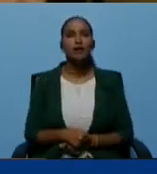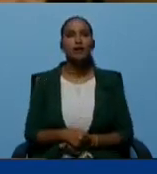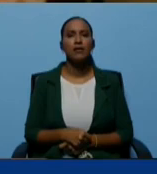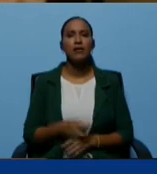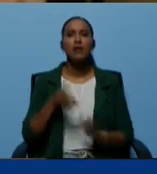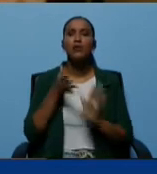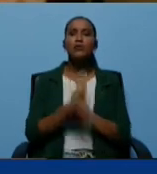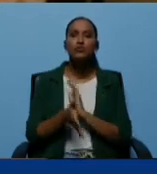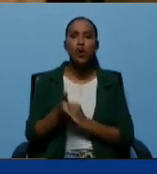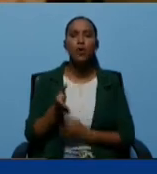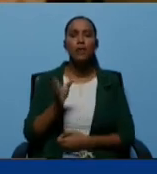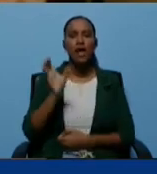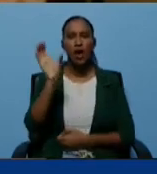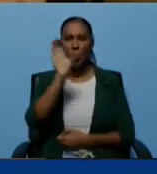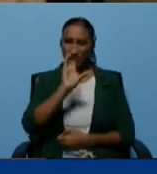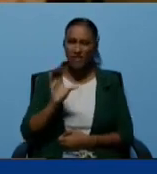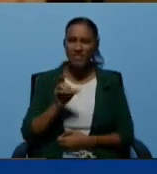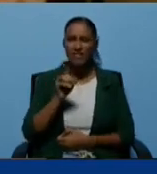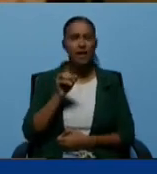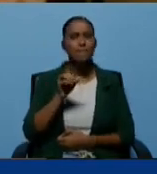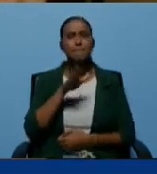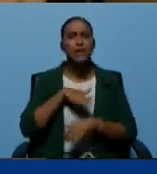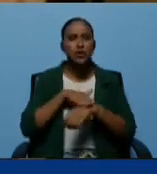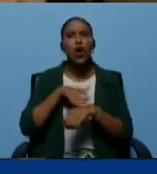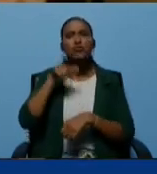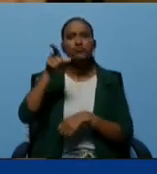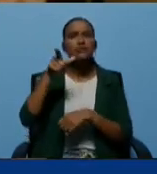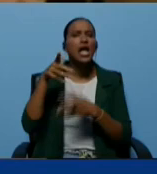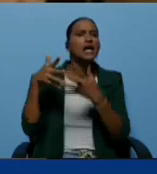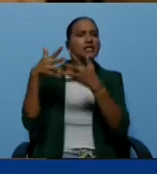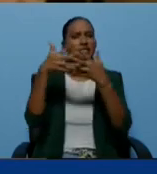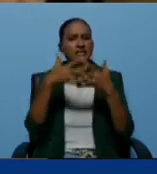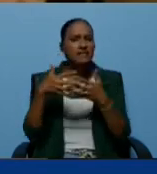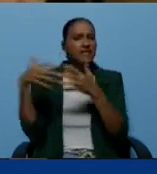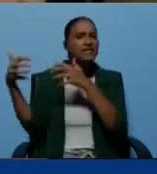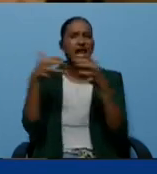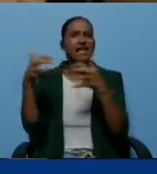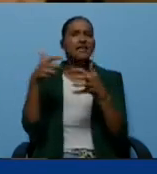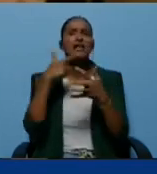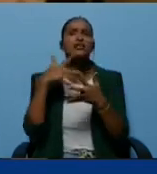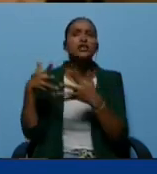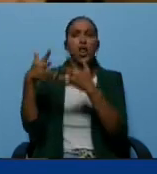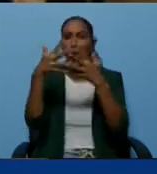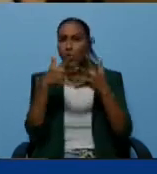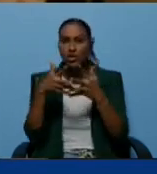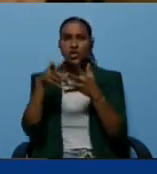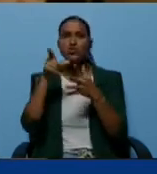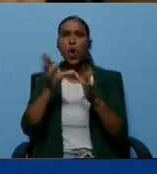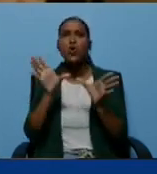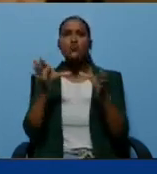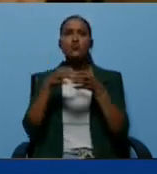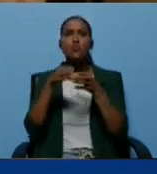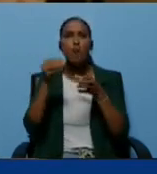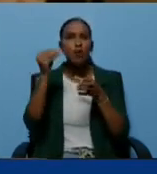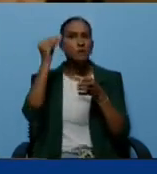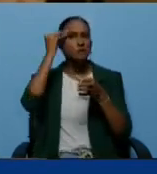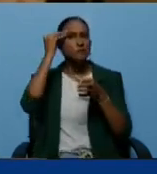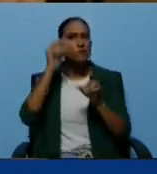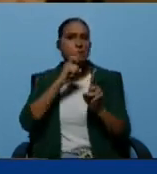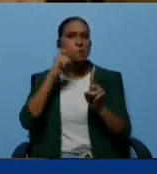durante la Guerra Civil estadounidense. Esta organización se convirtió en un grupo de odio supremacista, igual a